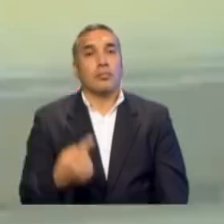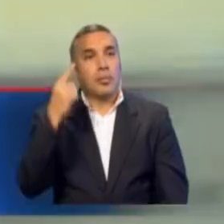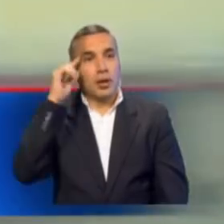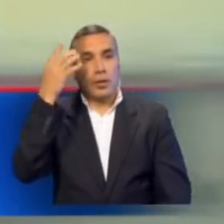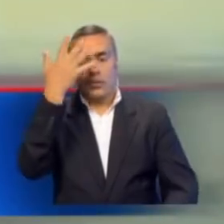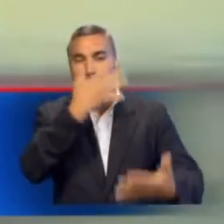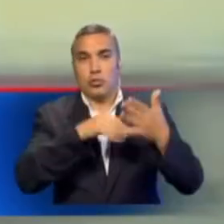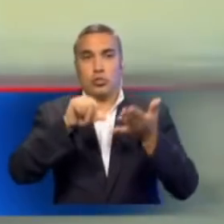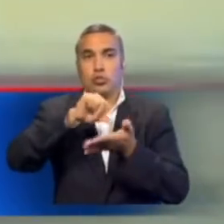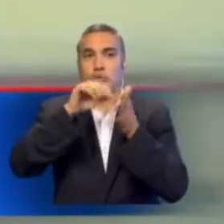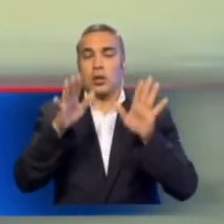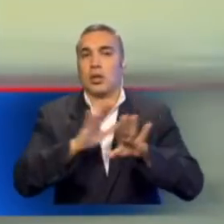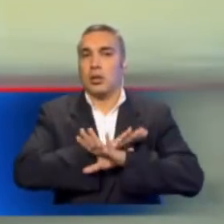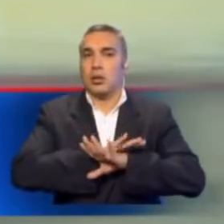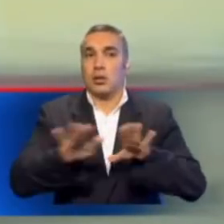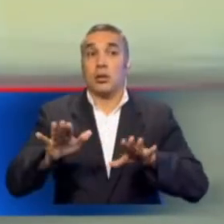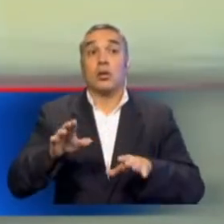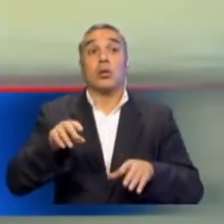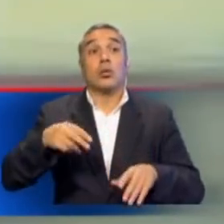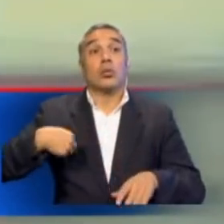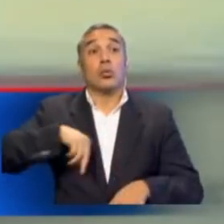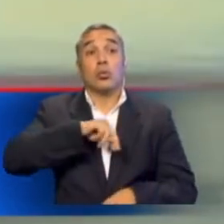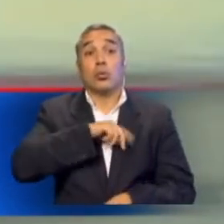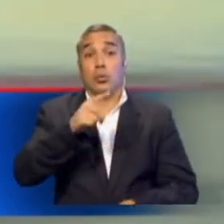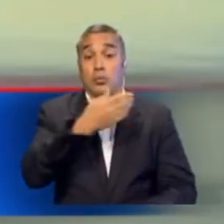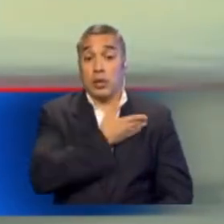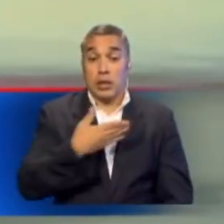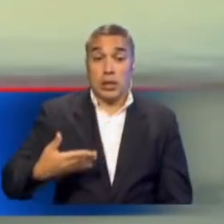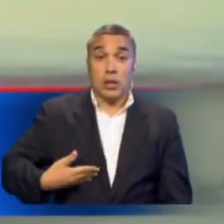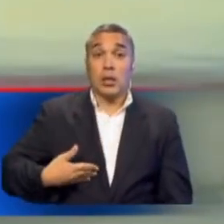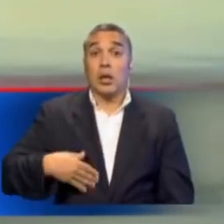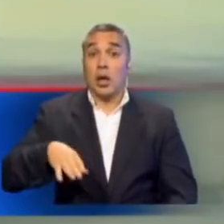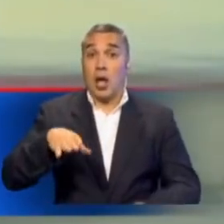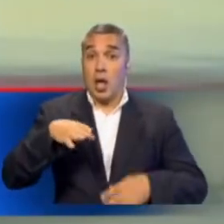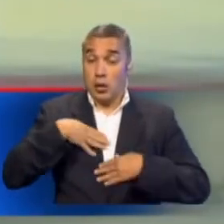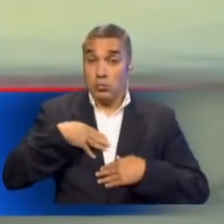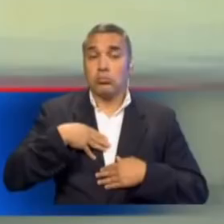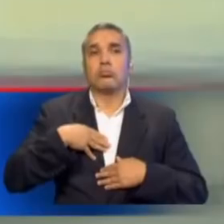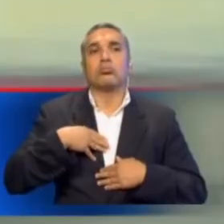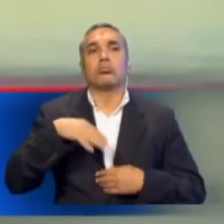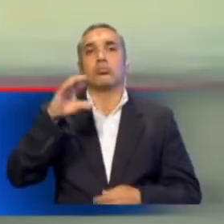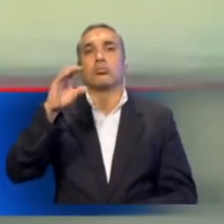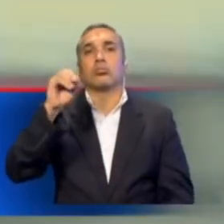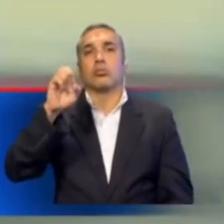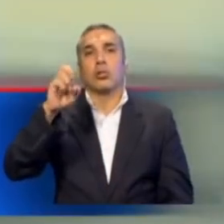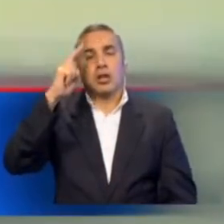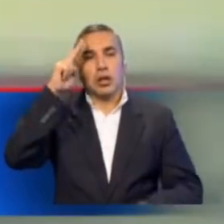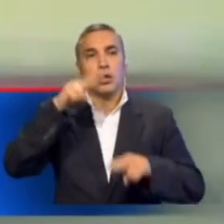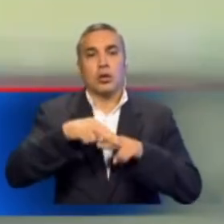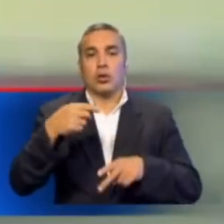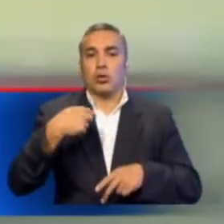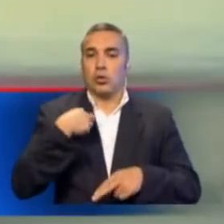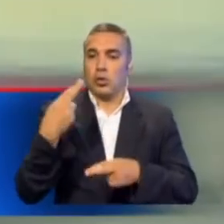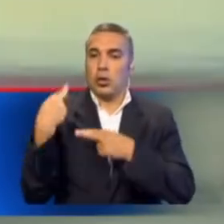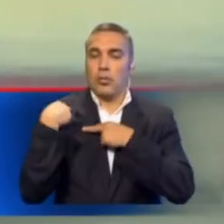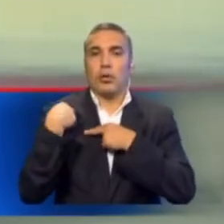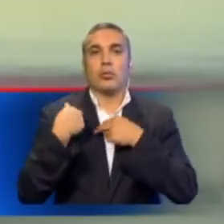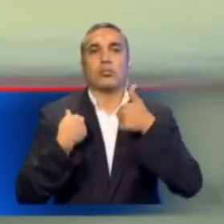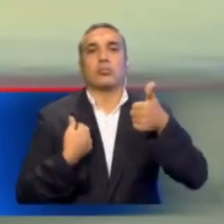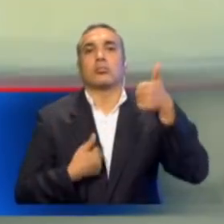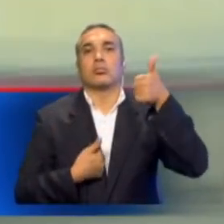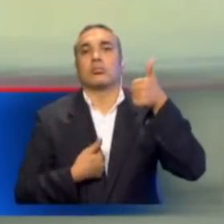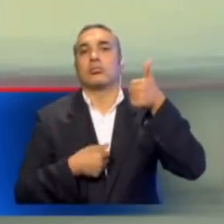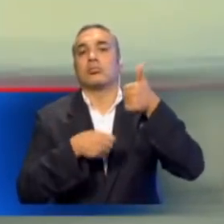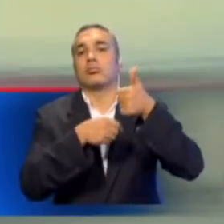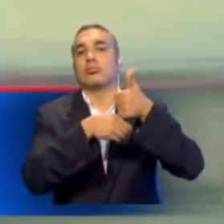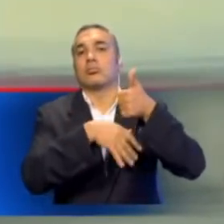en la ciudadanía. No olviden que en estado de excepción, si es que el señor presidente así lo ratifica, el COE nacional es el organismo de última instancia y